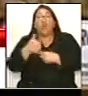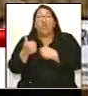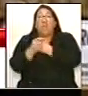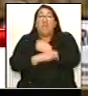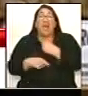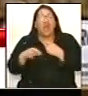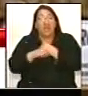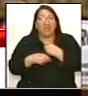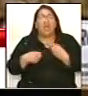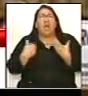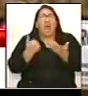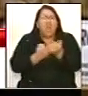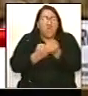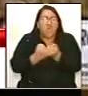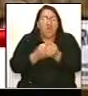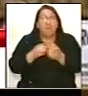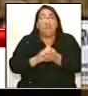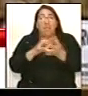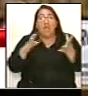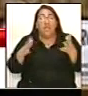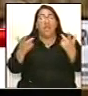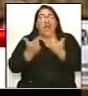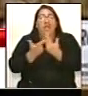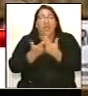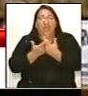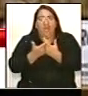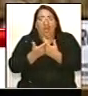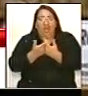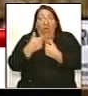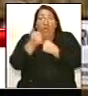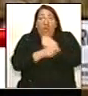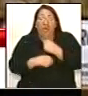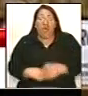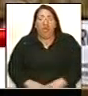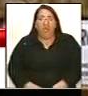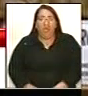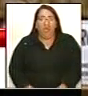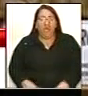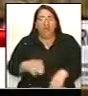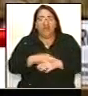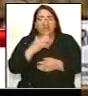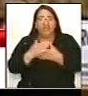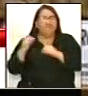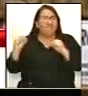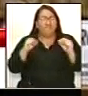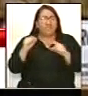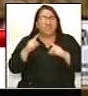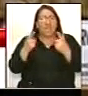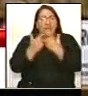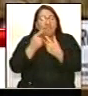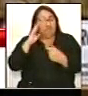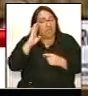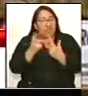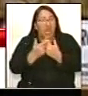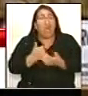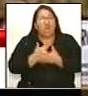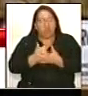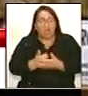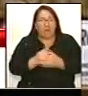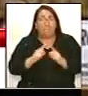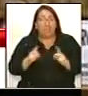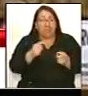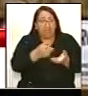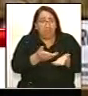dado importancia en el ejército al tema de los desastres y a la tecnología,